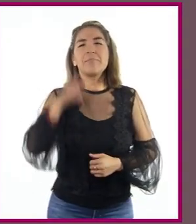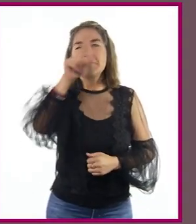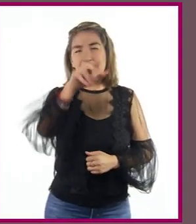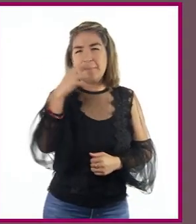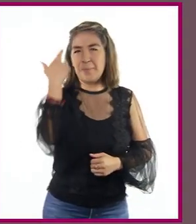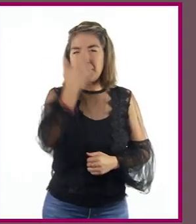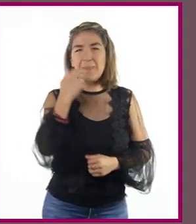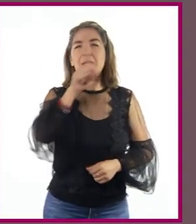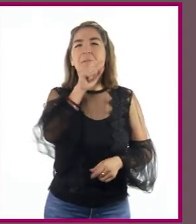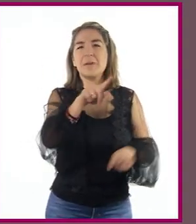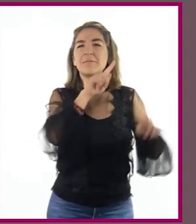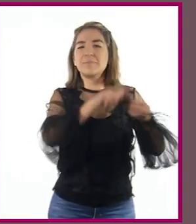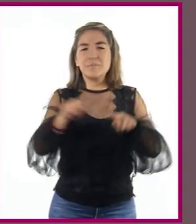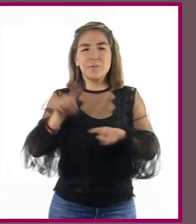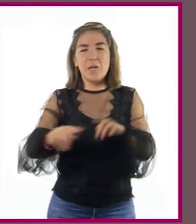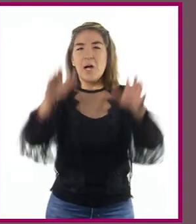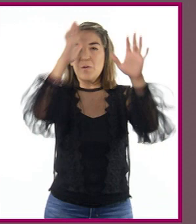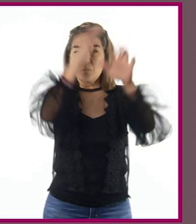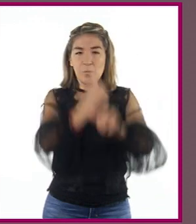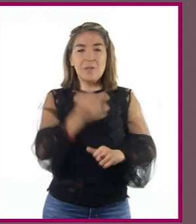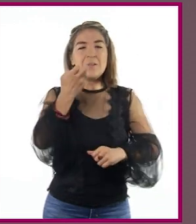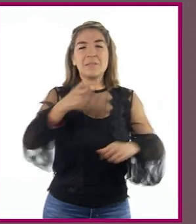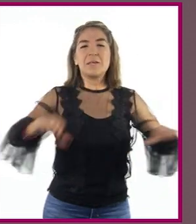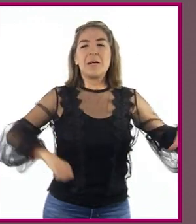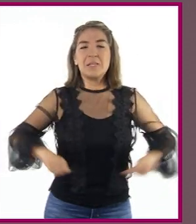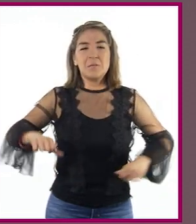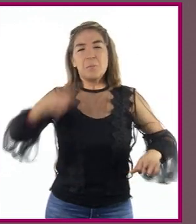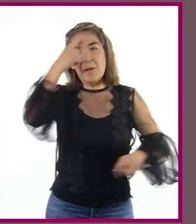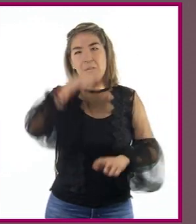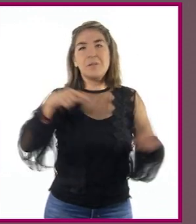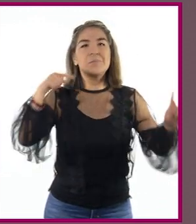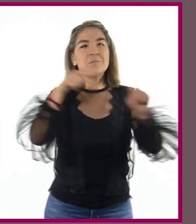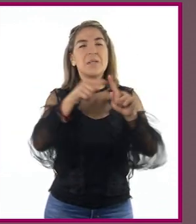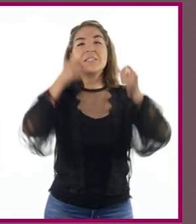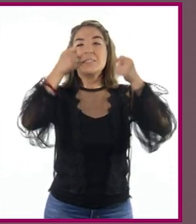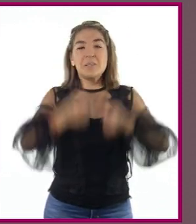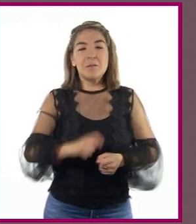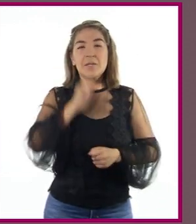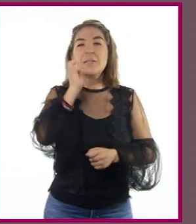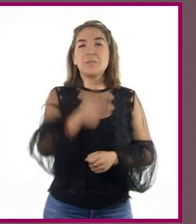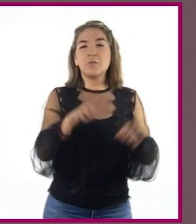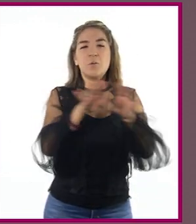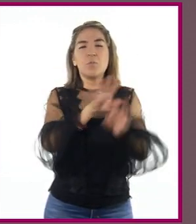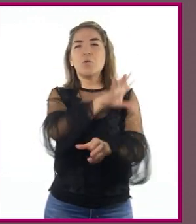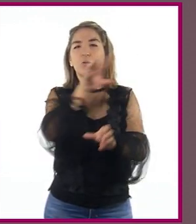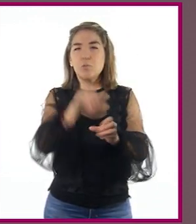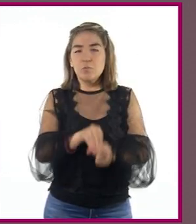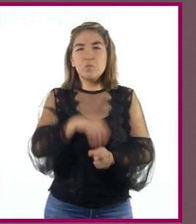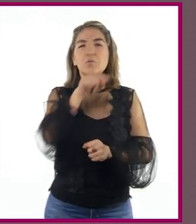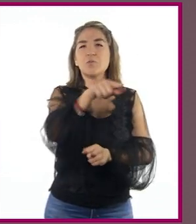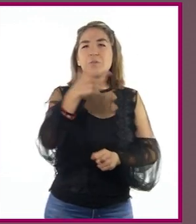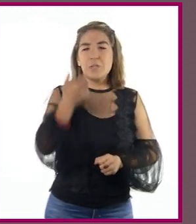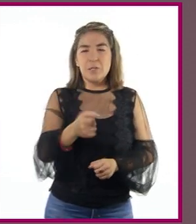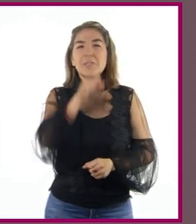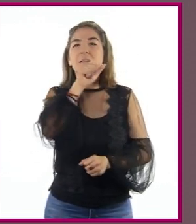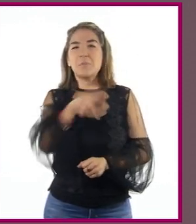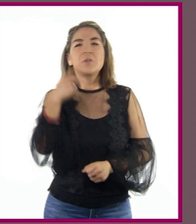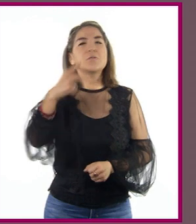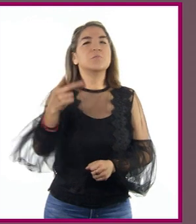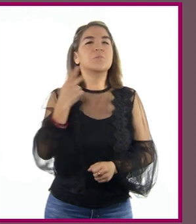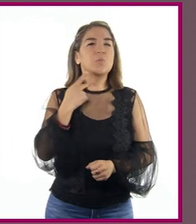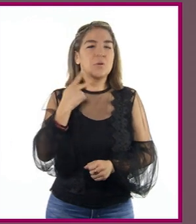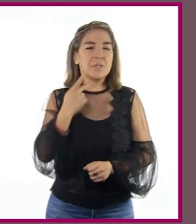Analizaron diversos tratados y acciones que buscaron asegurar no solo la integración económica, sino la